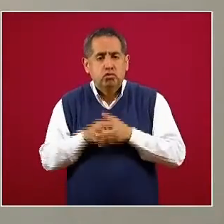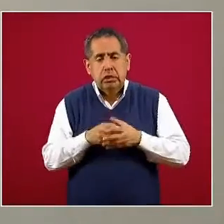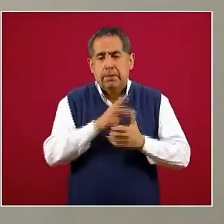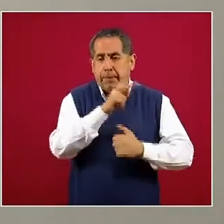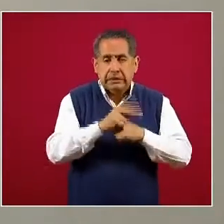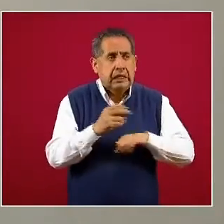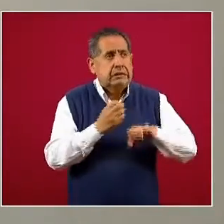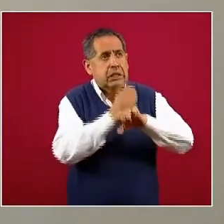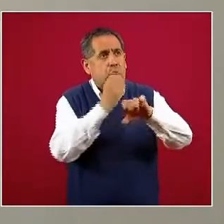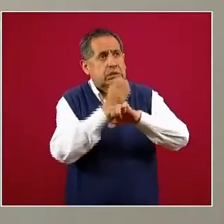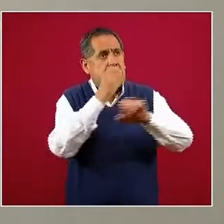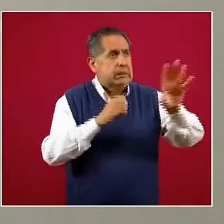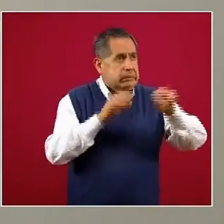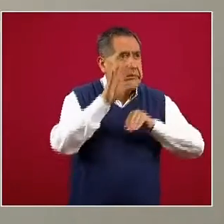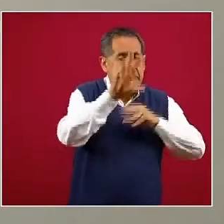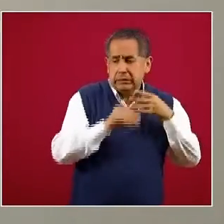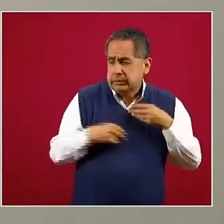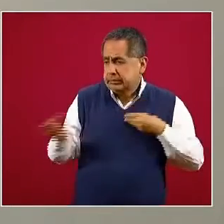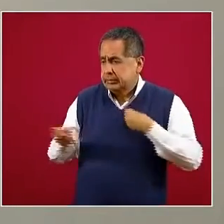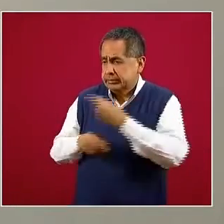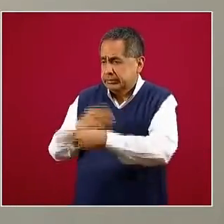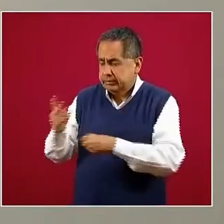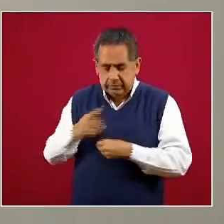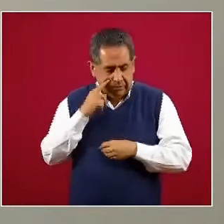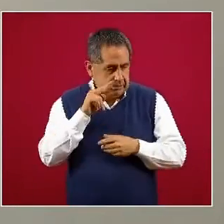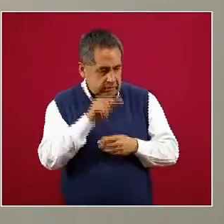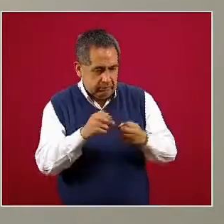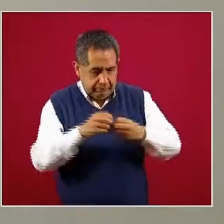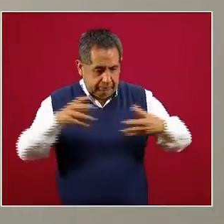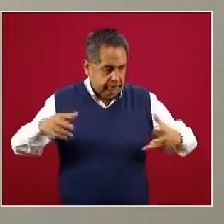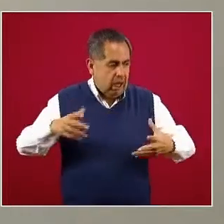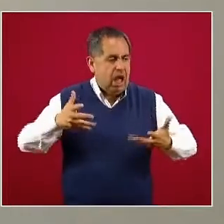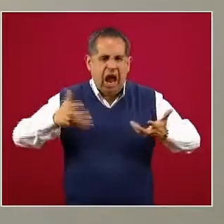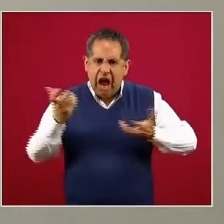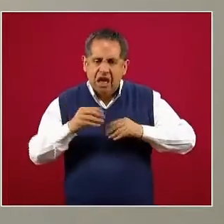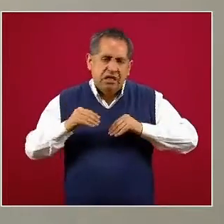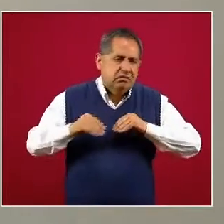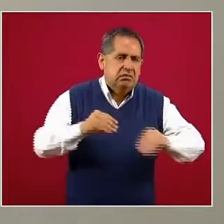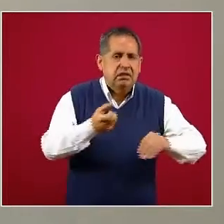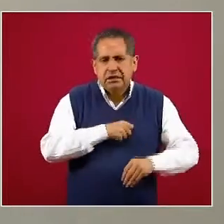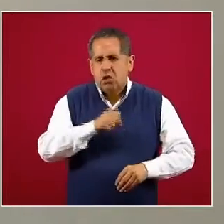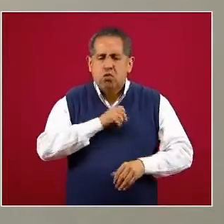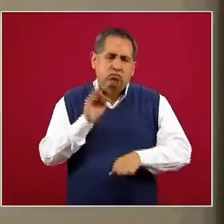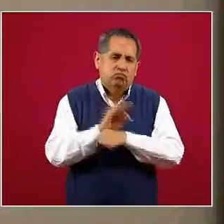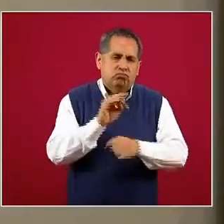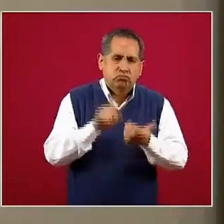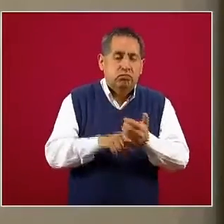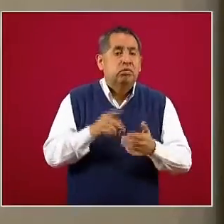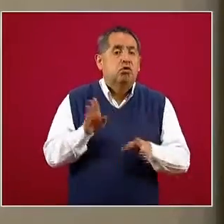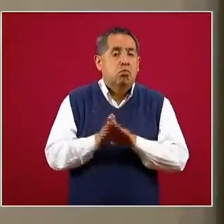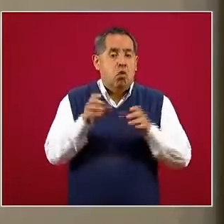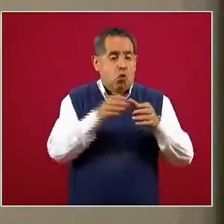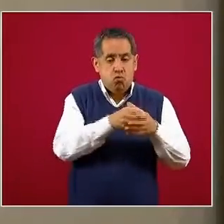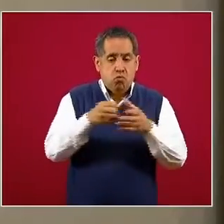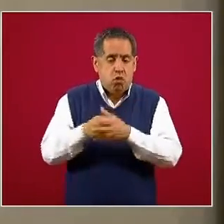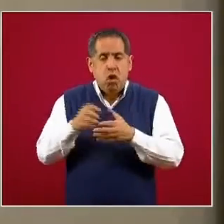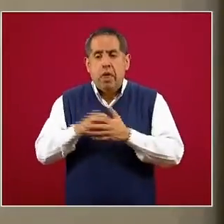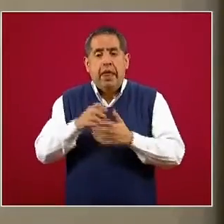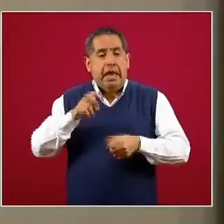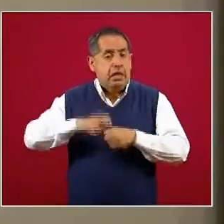para impulsar no solamente las acciones de prevención, mitigación y atención de la